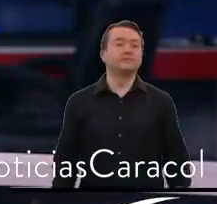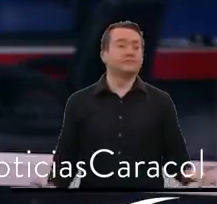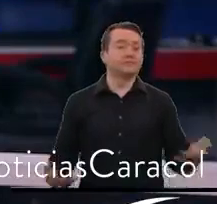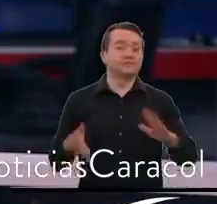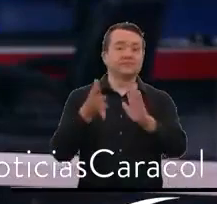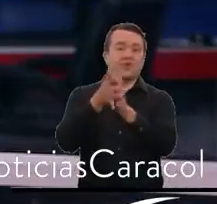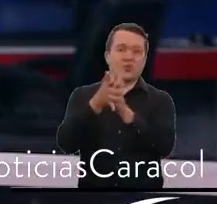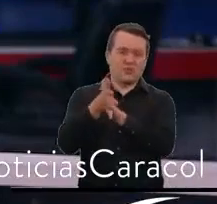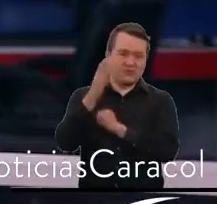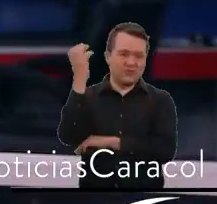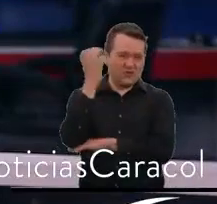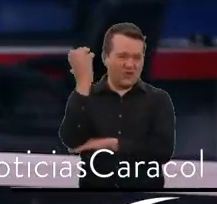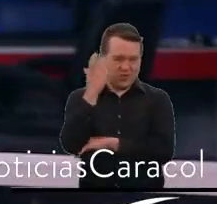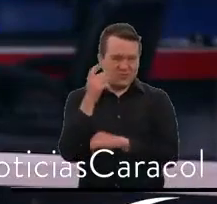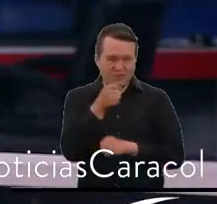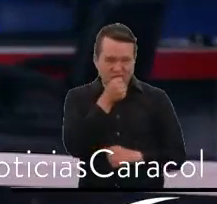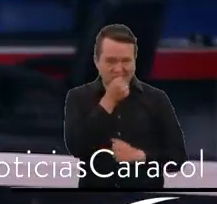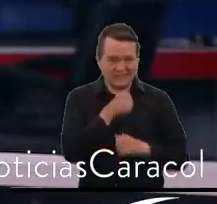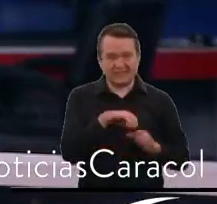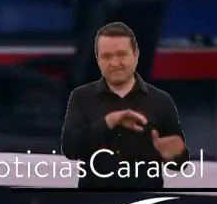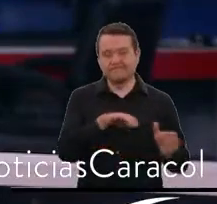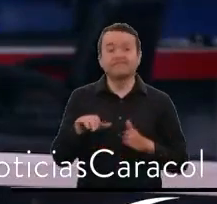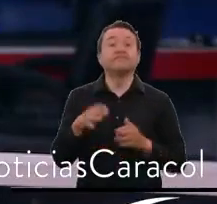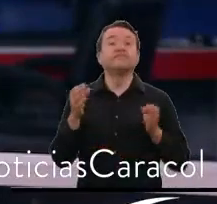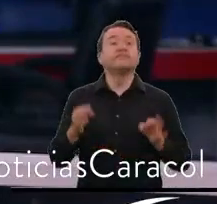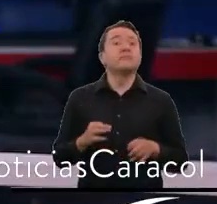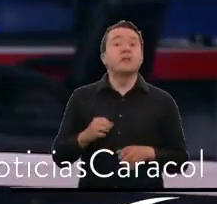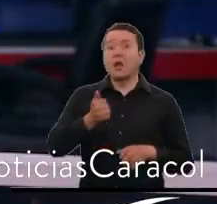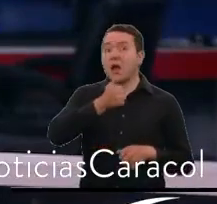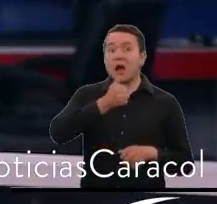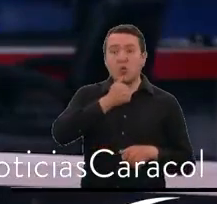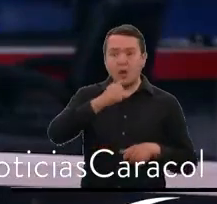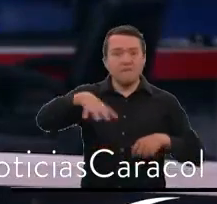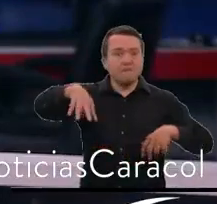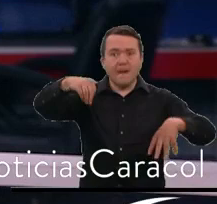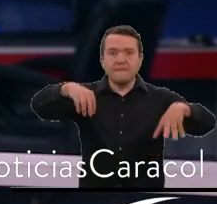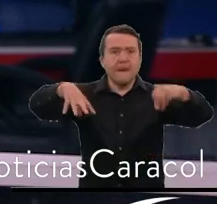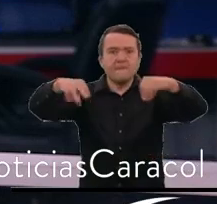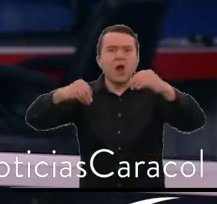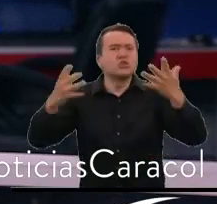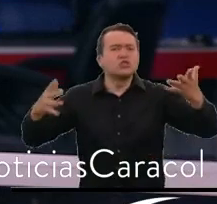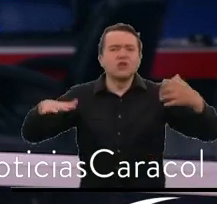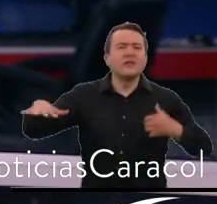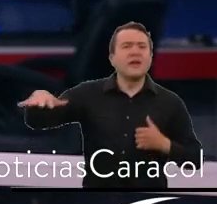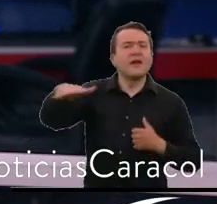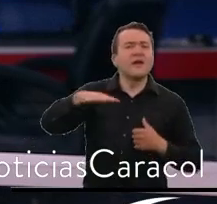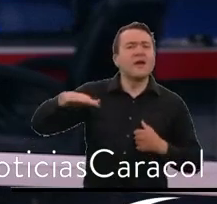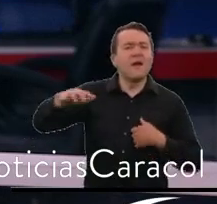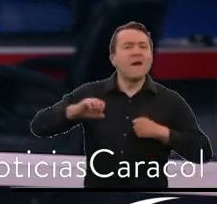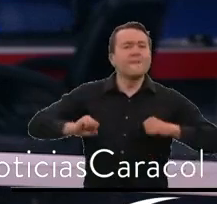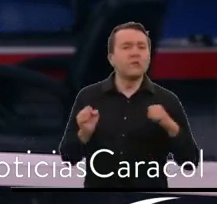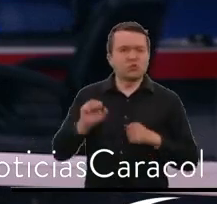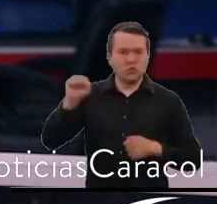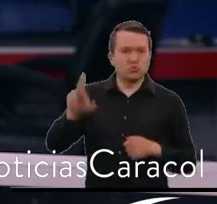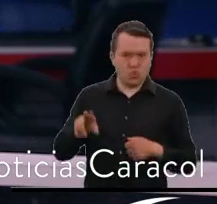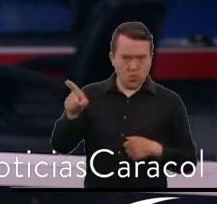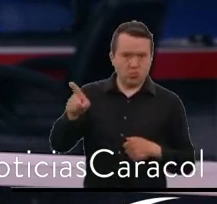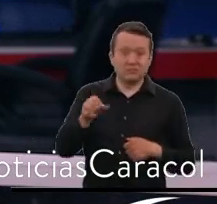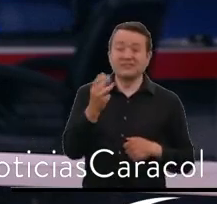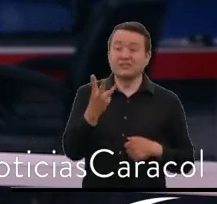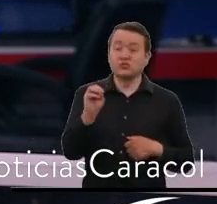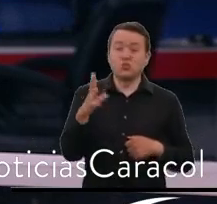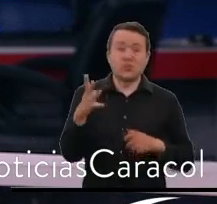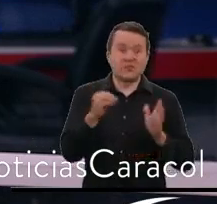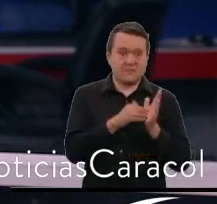Volvemos a noticias del país. Sin agua permanecen más de 350 mil personas que viven en el sur de Bogotá por cuenta de una contingencia